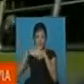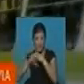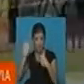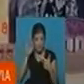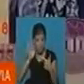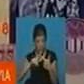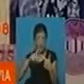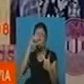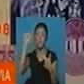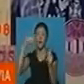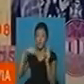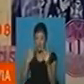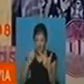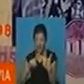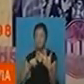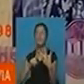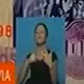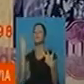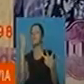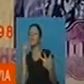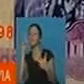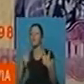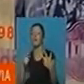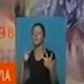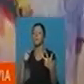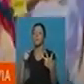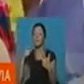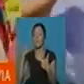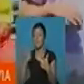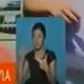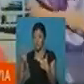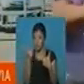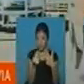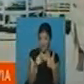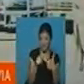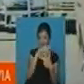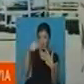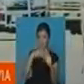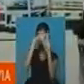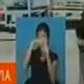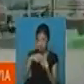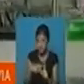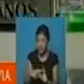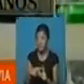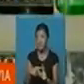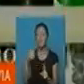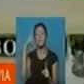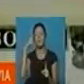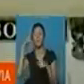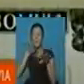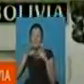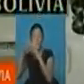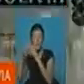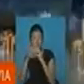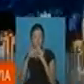Banco Central y el dinero de los aportantes de las administradoras de pensiones, el margen de la economía boliviana para afrontar una